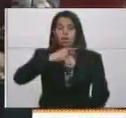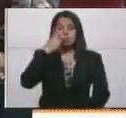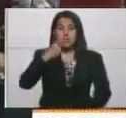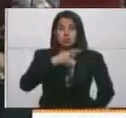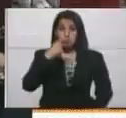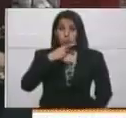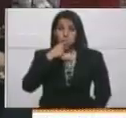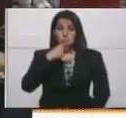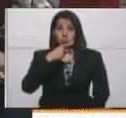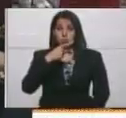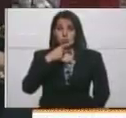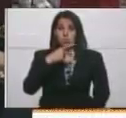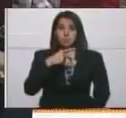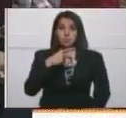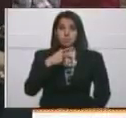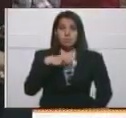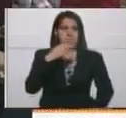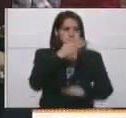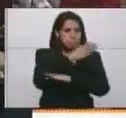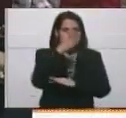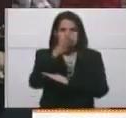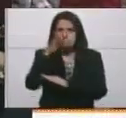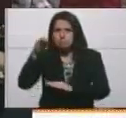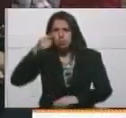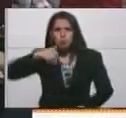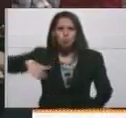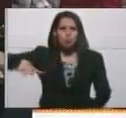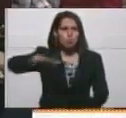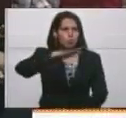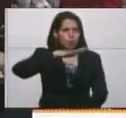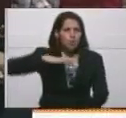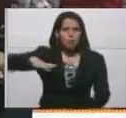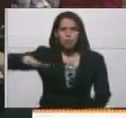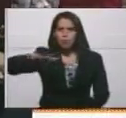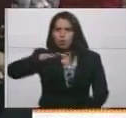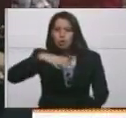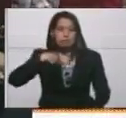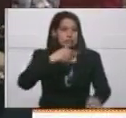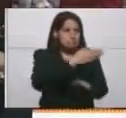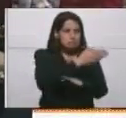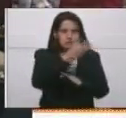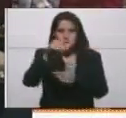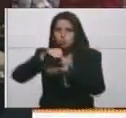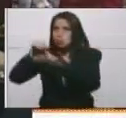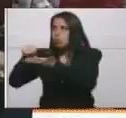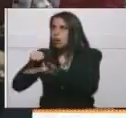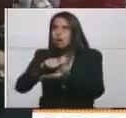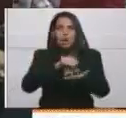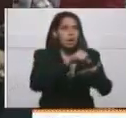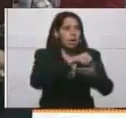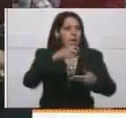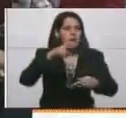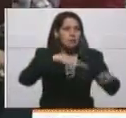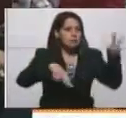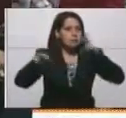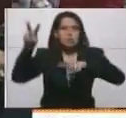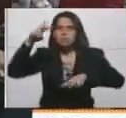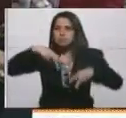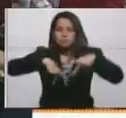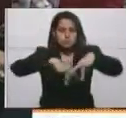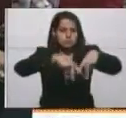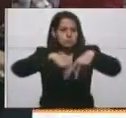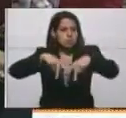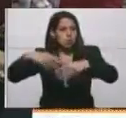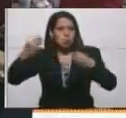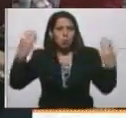que se han ido de pueblo en pueblo, de ciudad en ciudad, a caminar con la gente, a abrazar